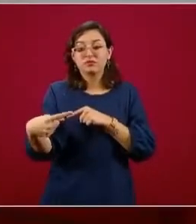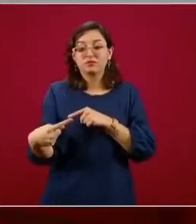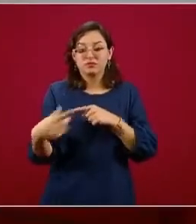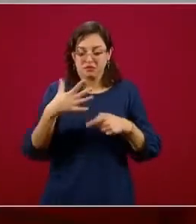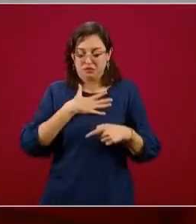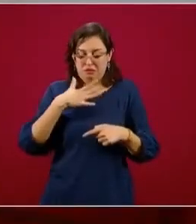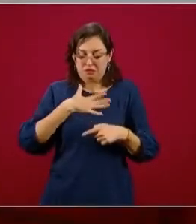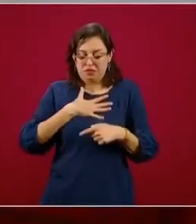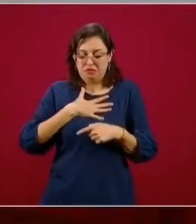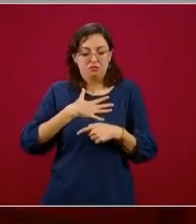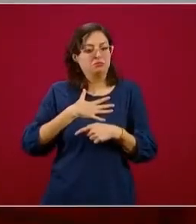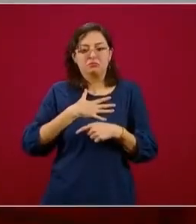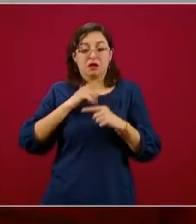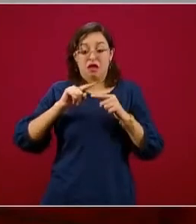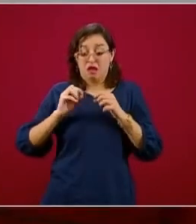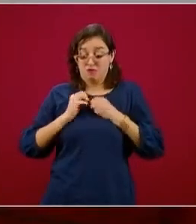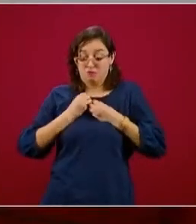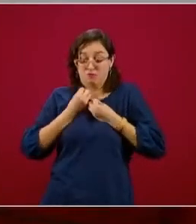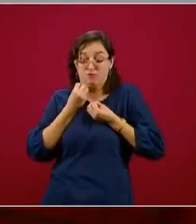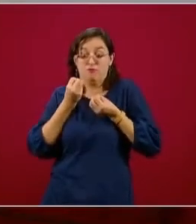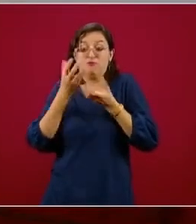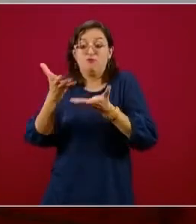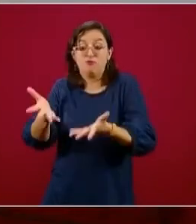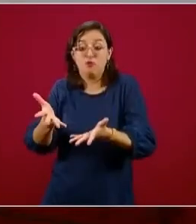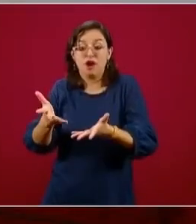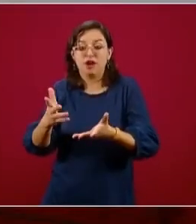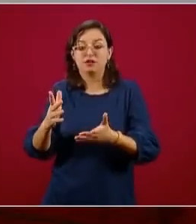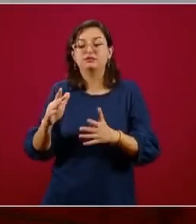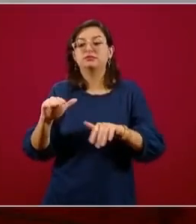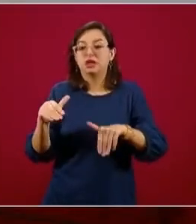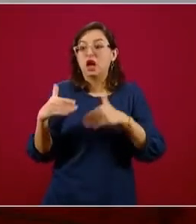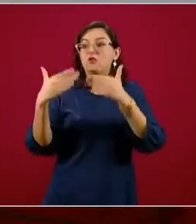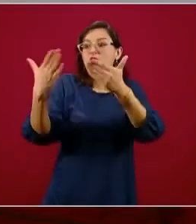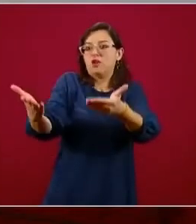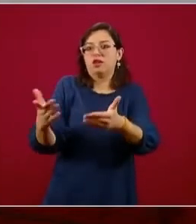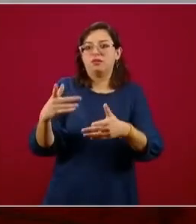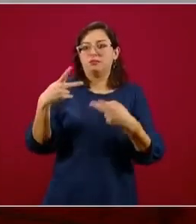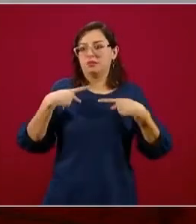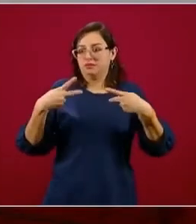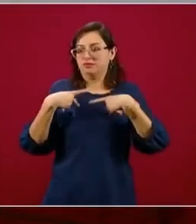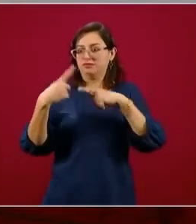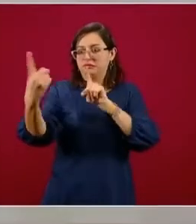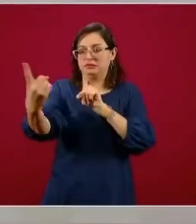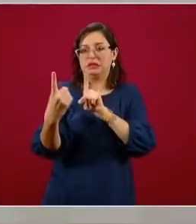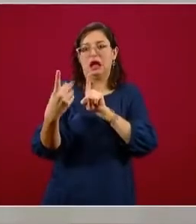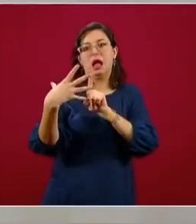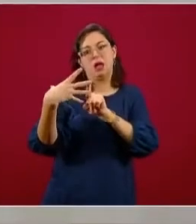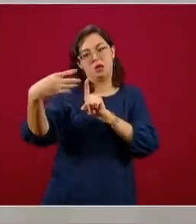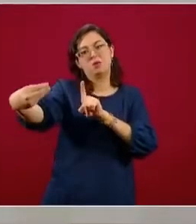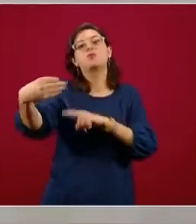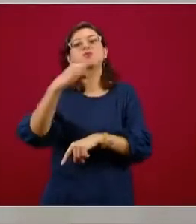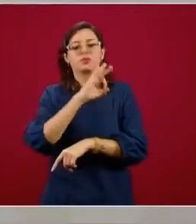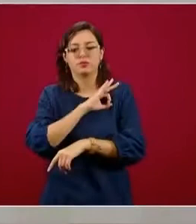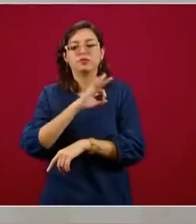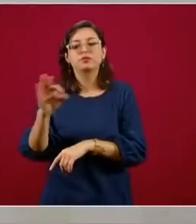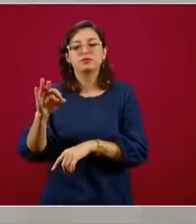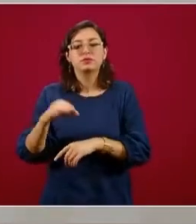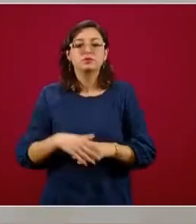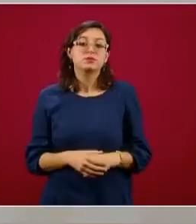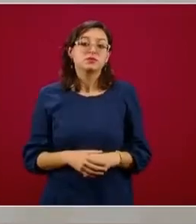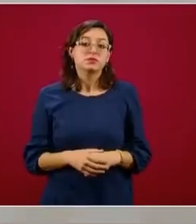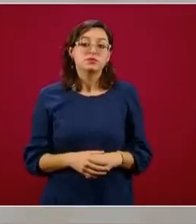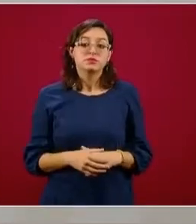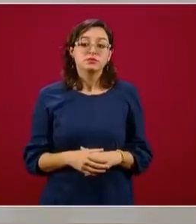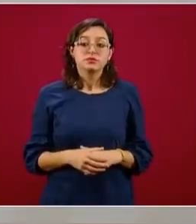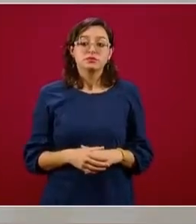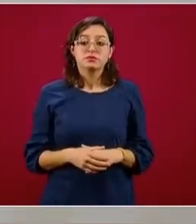el espacio íntimo de la persona, hablando y juntando con los espacios que acaba de mencionar el doctor López-Gatell. Entonces, digamos que